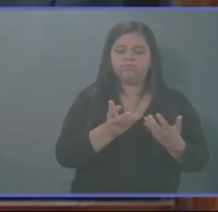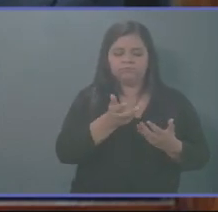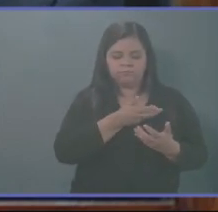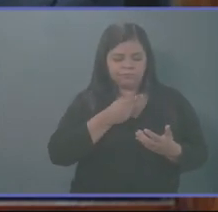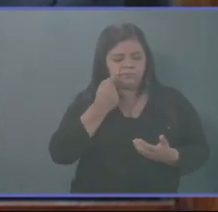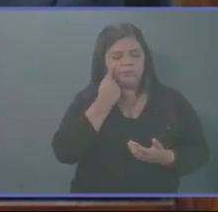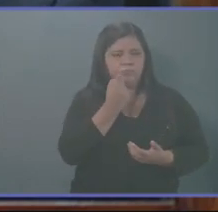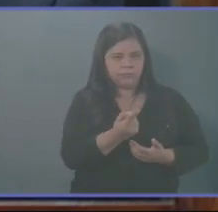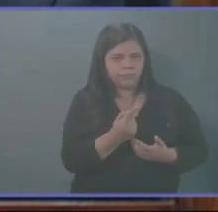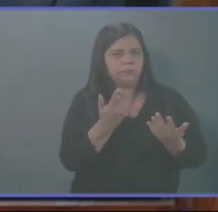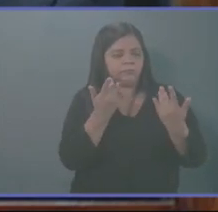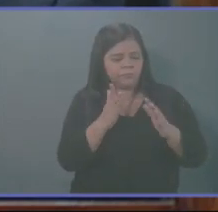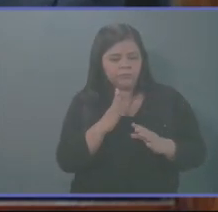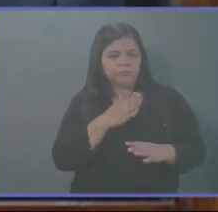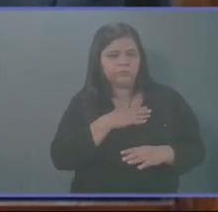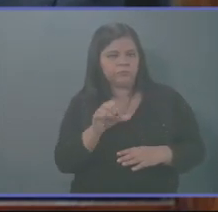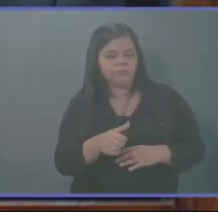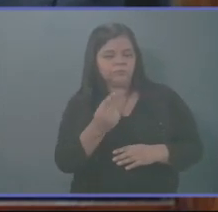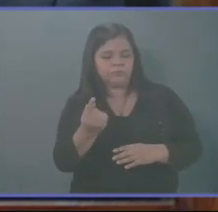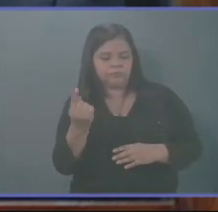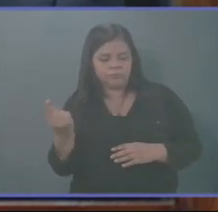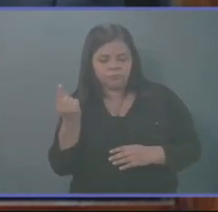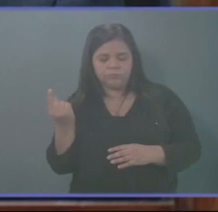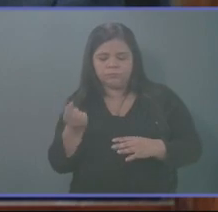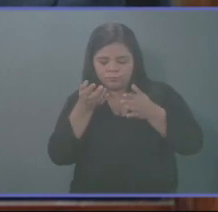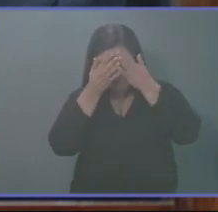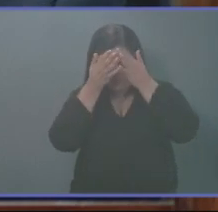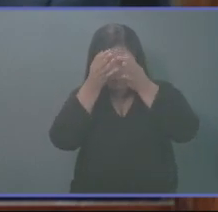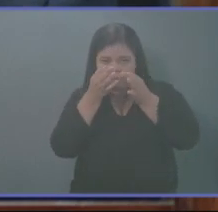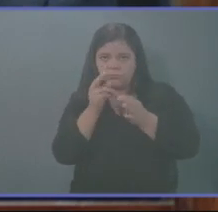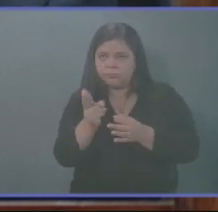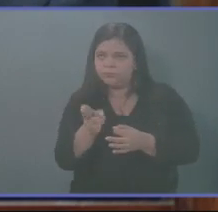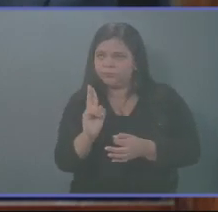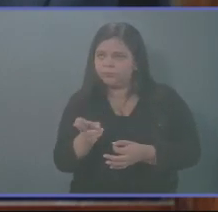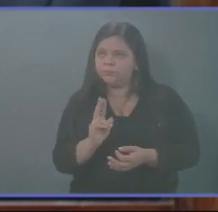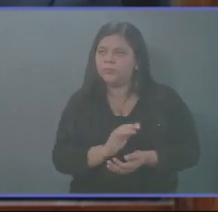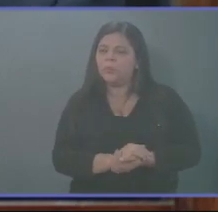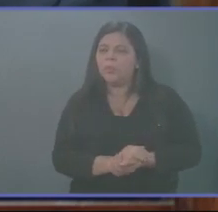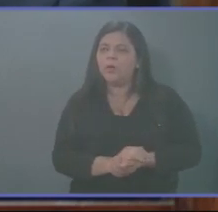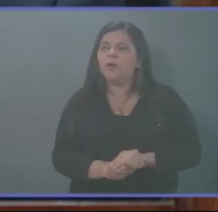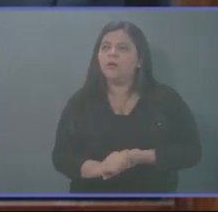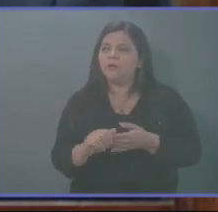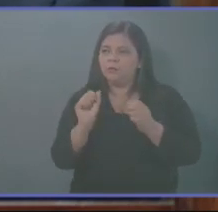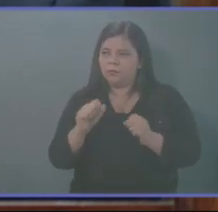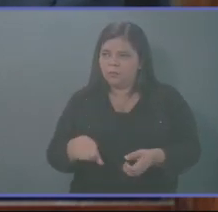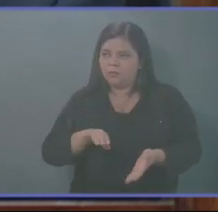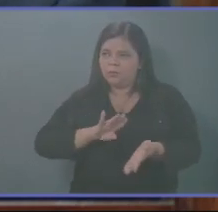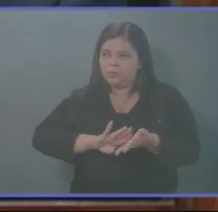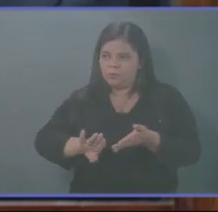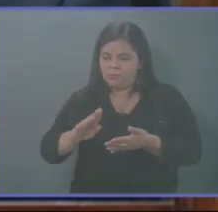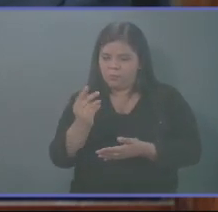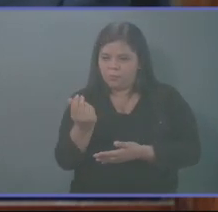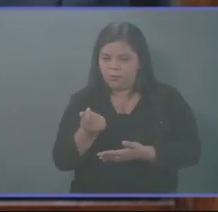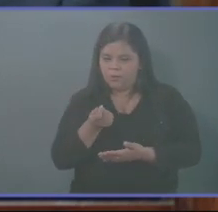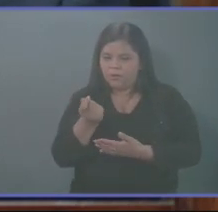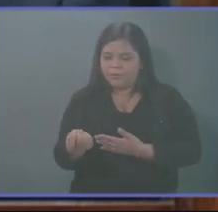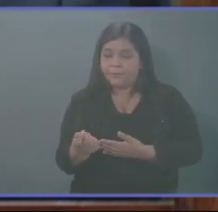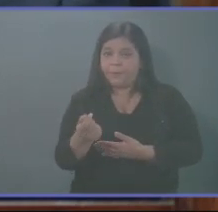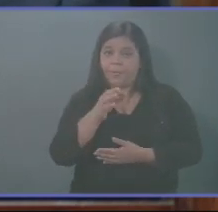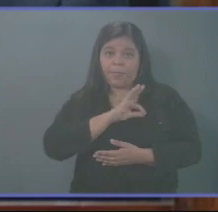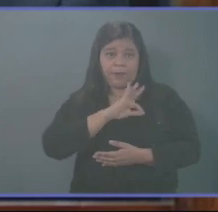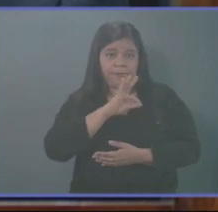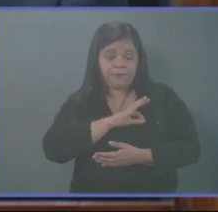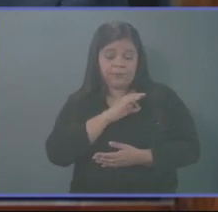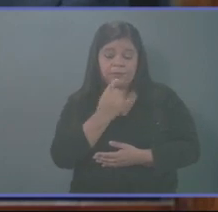aparte de tener los coautores del delito un conocimiento y voluntad del mismo, es decir, pagar por medio de dinero y beneficios